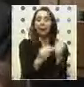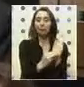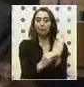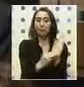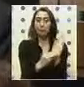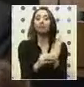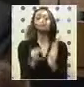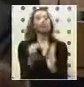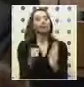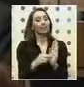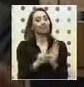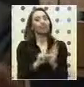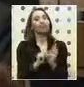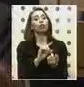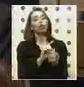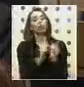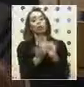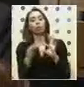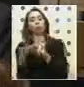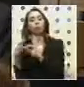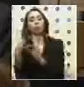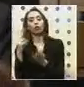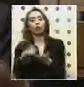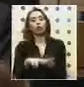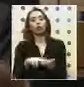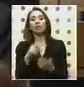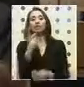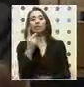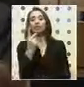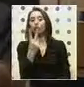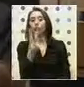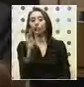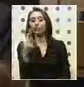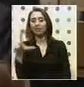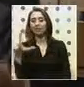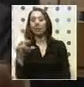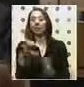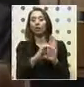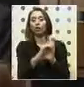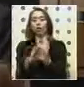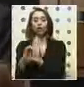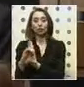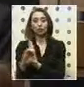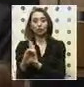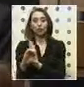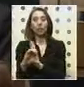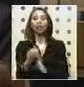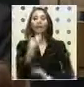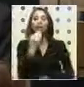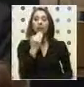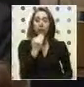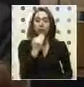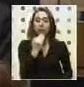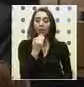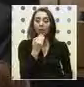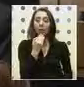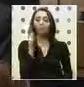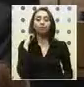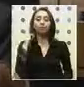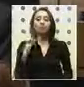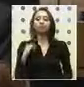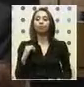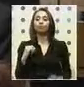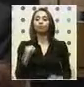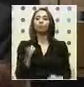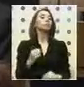violencia podría reconducirse al artículo 2207 del Código Civil, también para aplicarlo como causal